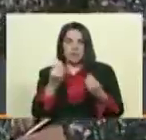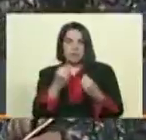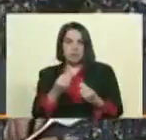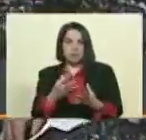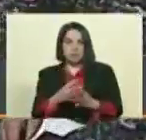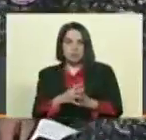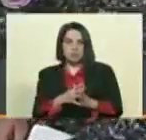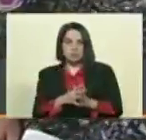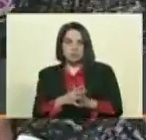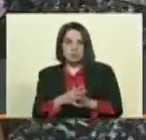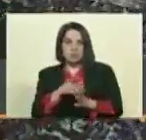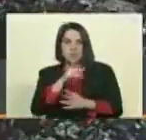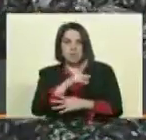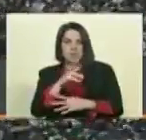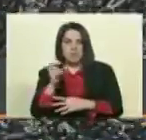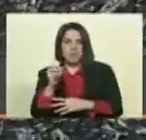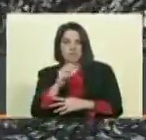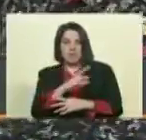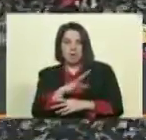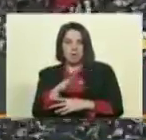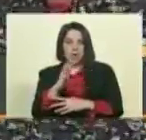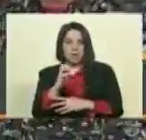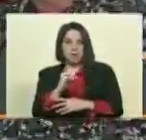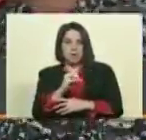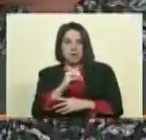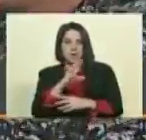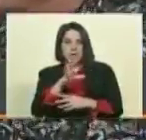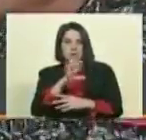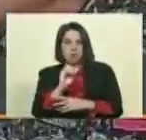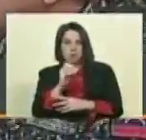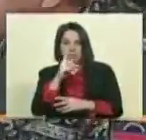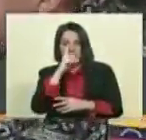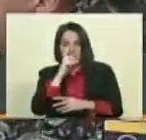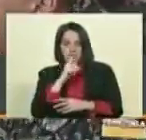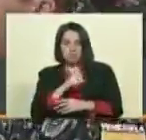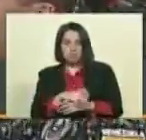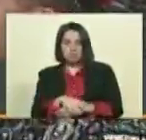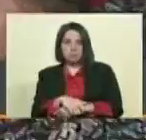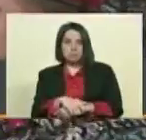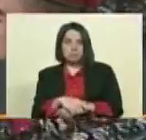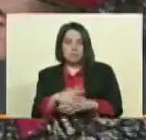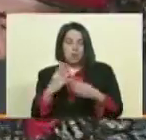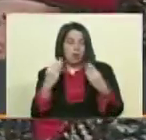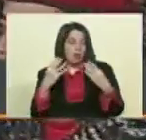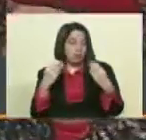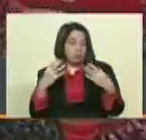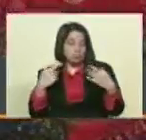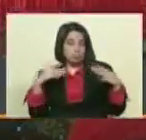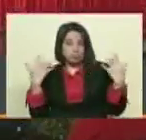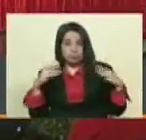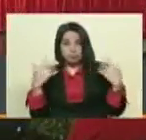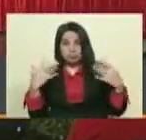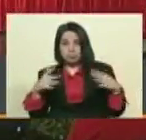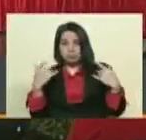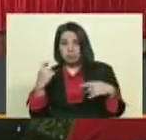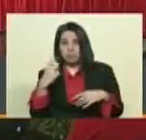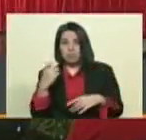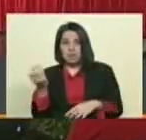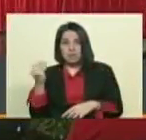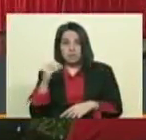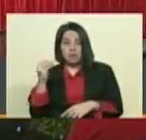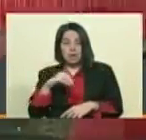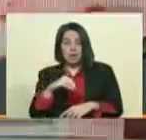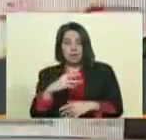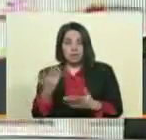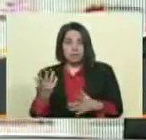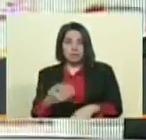hace 20, 30, 40, 50 años. Segundo punto, falta mucho por hacer. Y para eso hemos creado el carnet de la